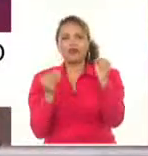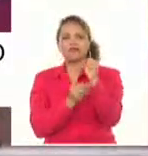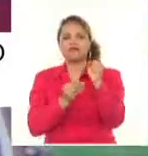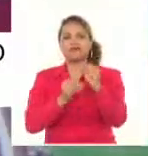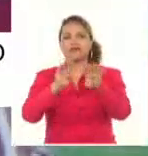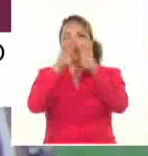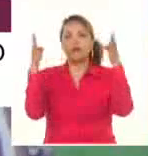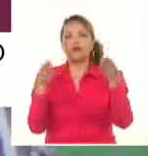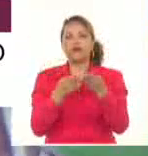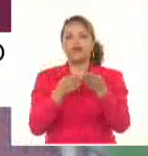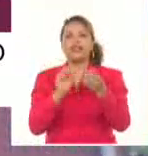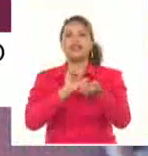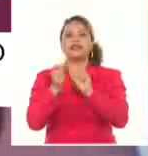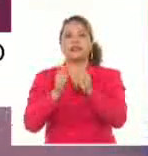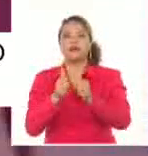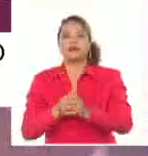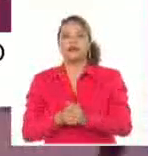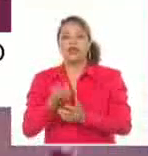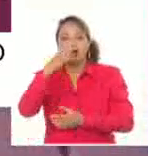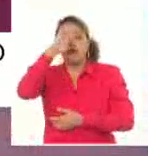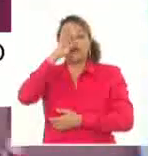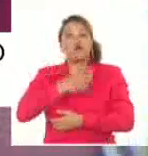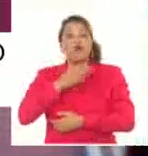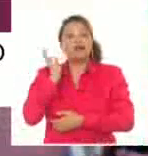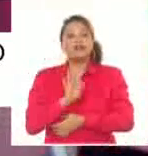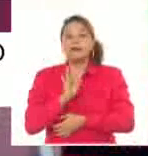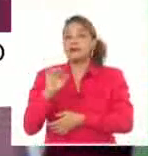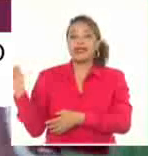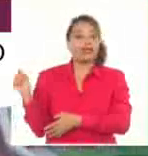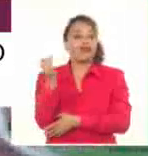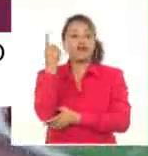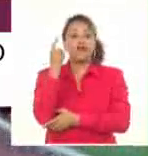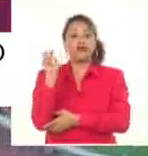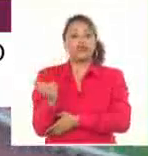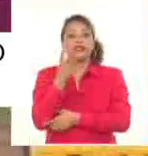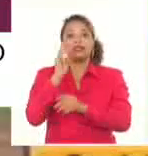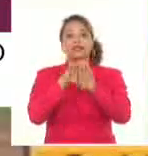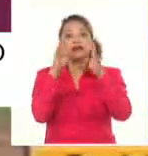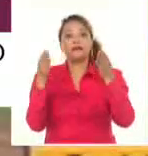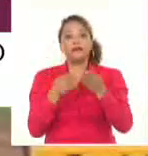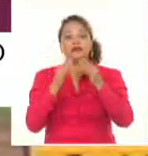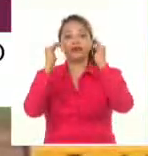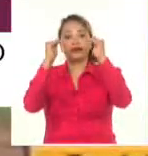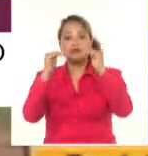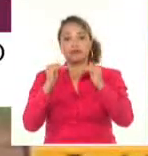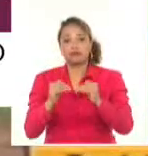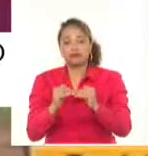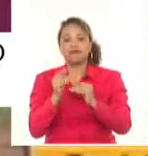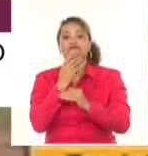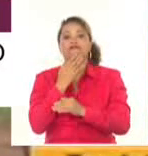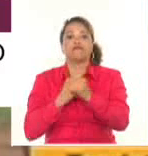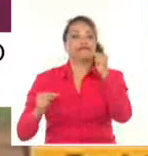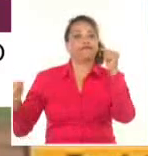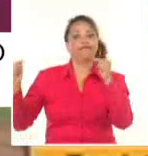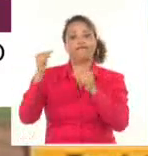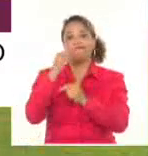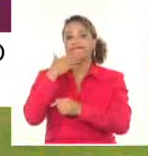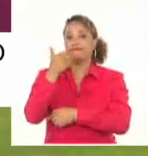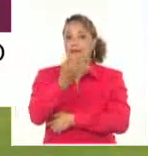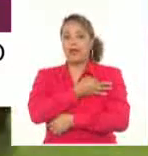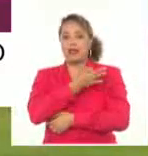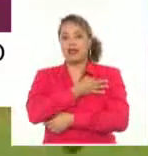en el deporte? Nuestro país es el único del tercer mundo que se ubica en puestos de privilegios en el medallero